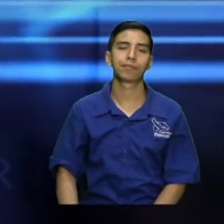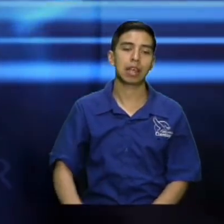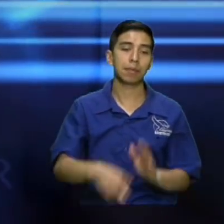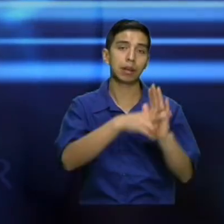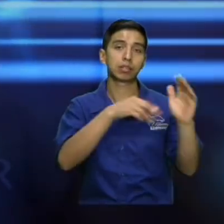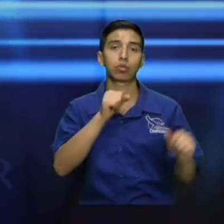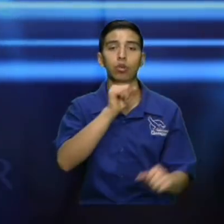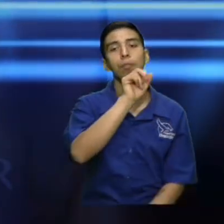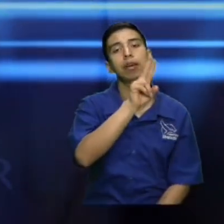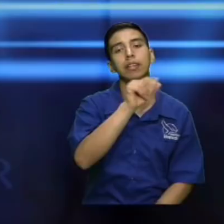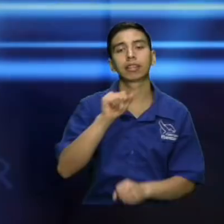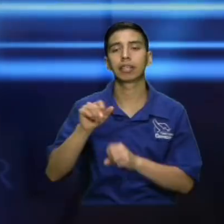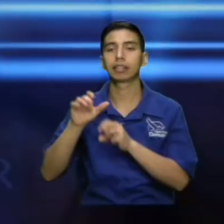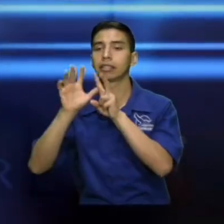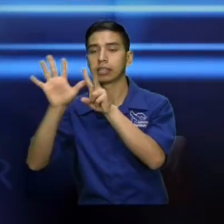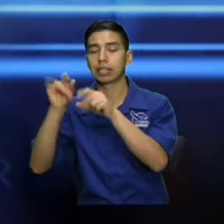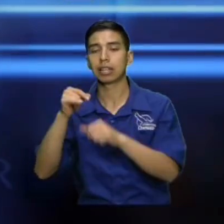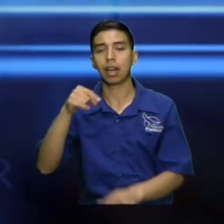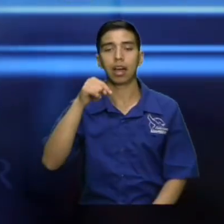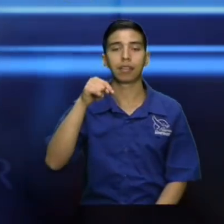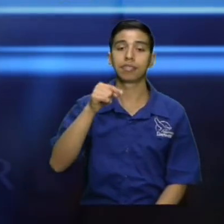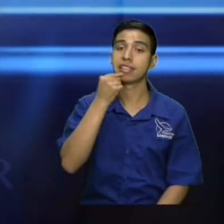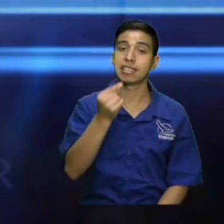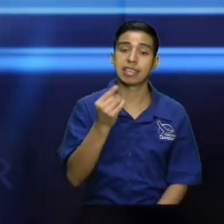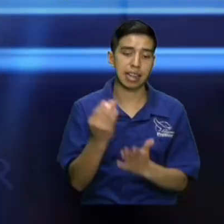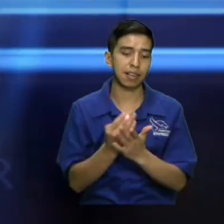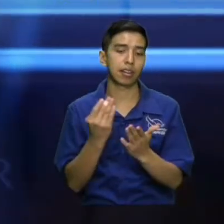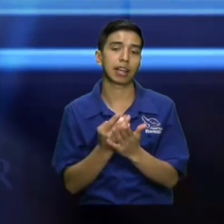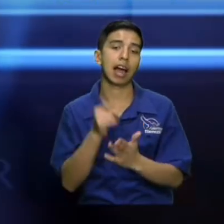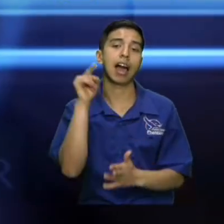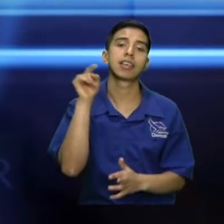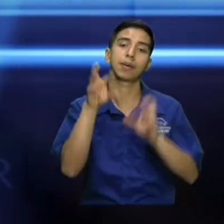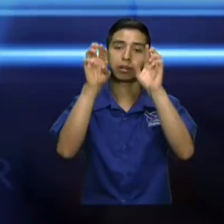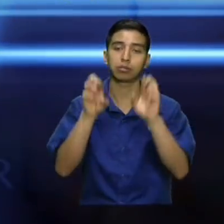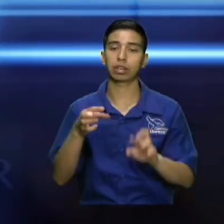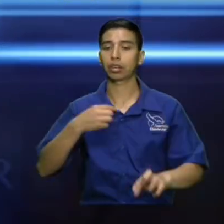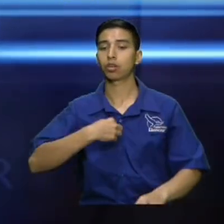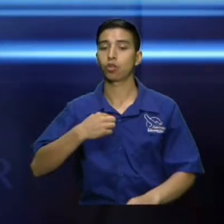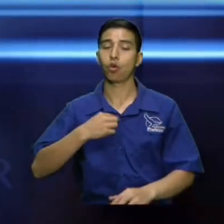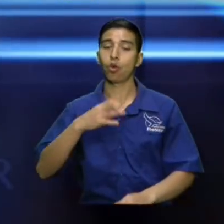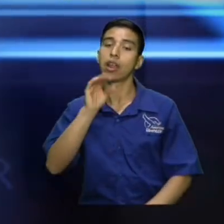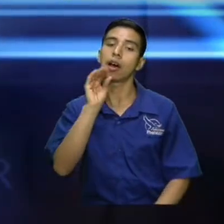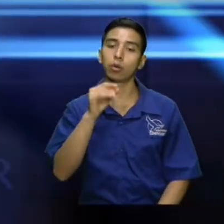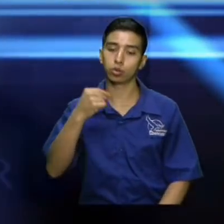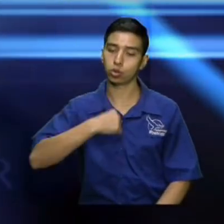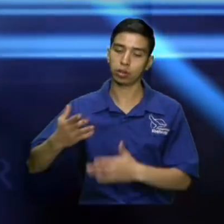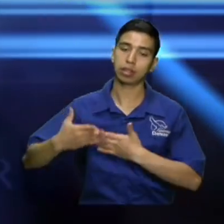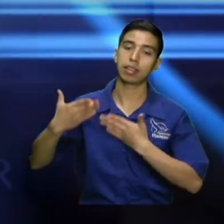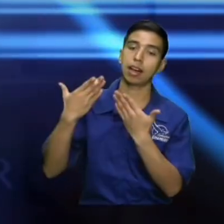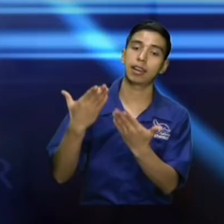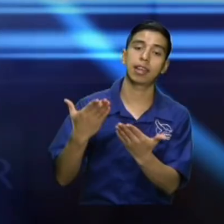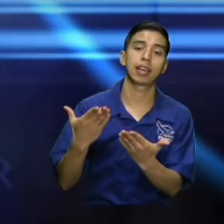hablando le voy a dar los derechos de primogenitura